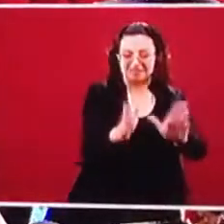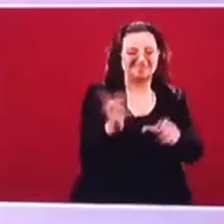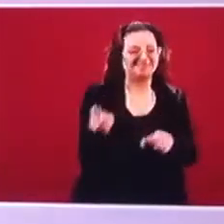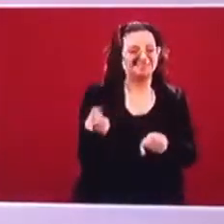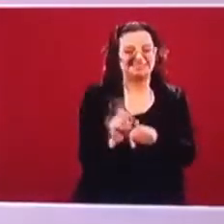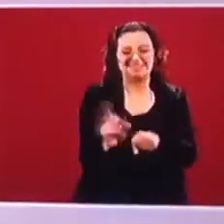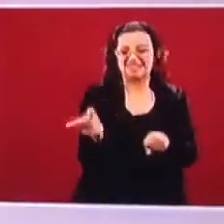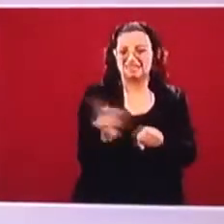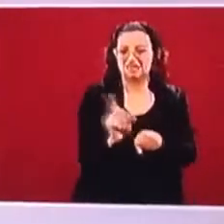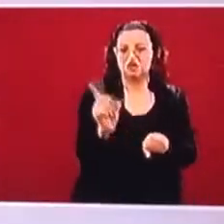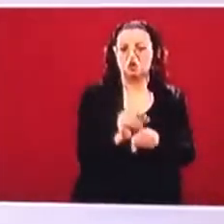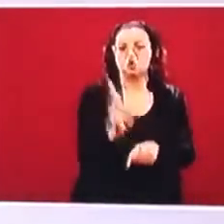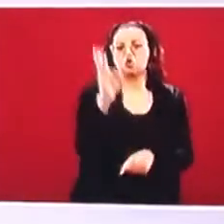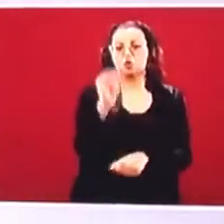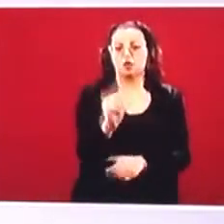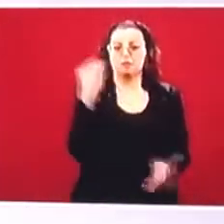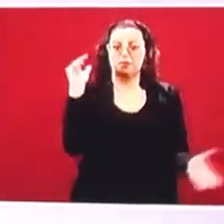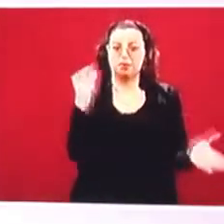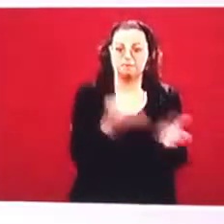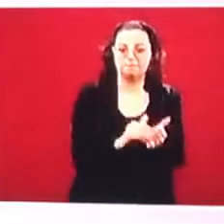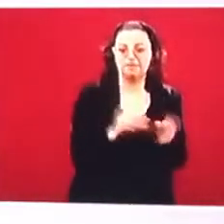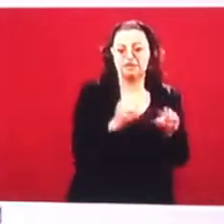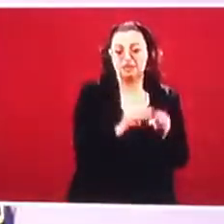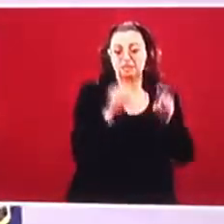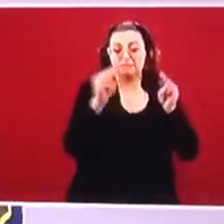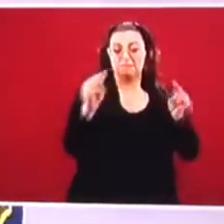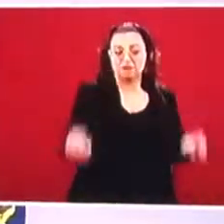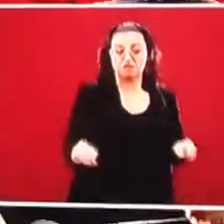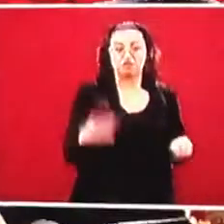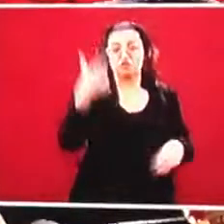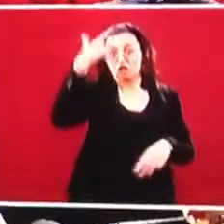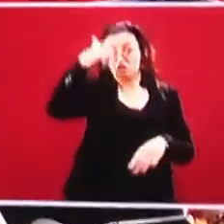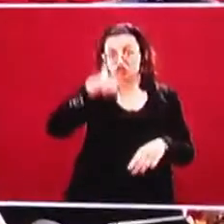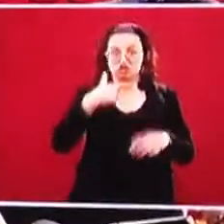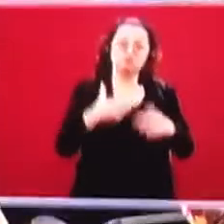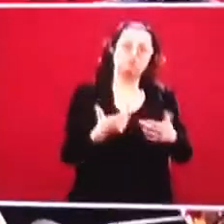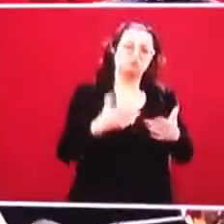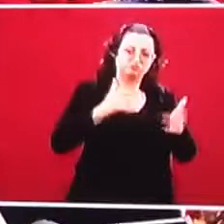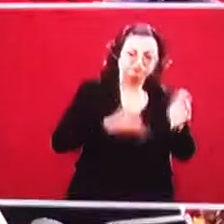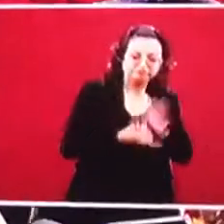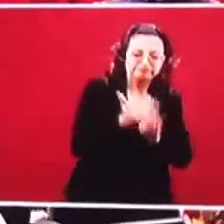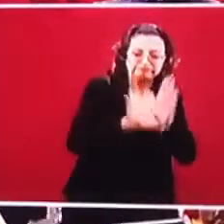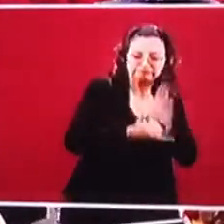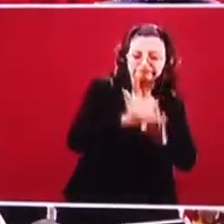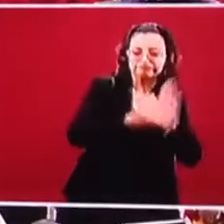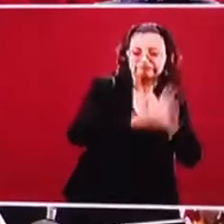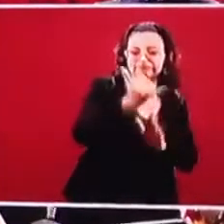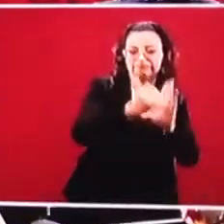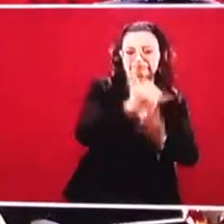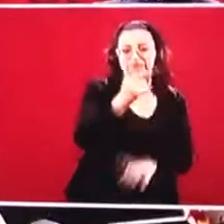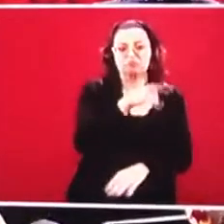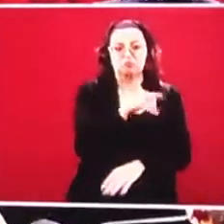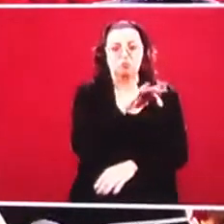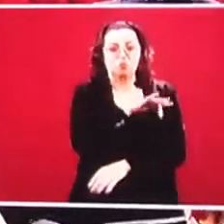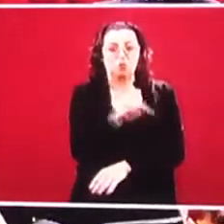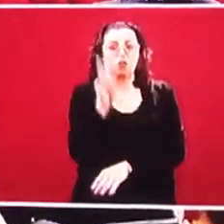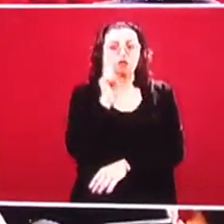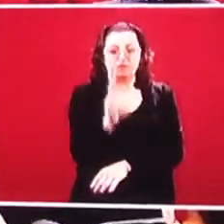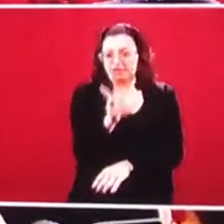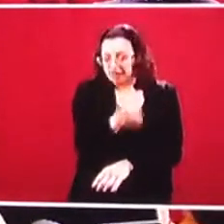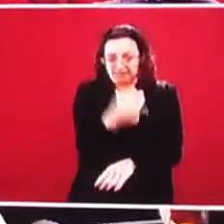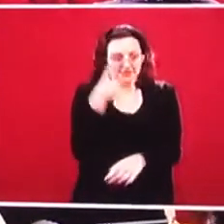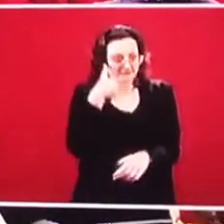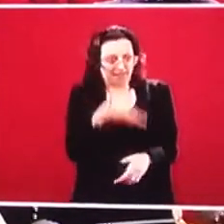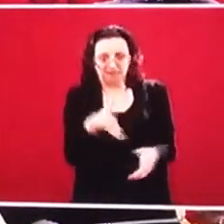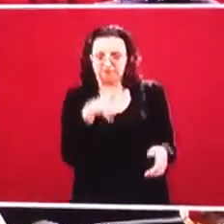hace tiempo hubiesen hecho algo por este país. No como ahora que dicen que están preocupados de cuidar a su población y por